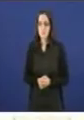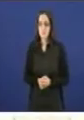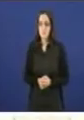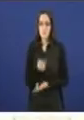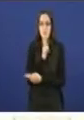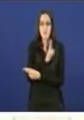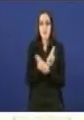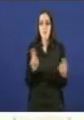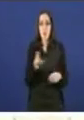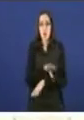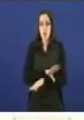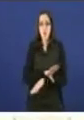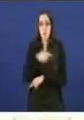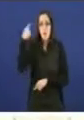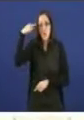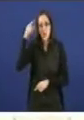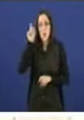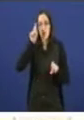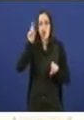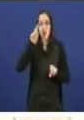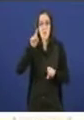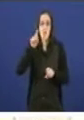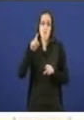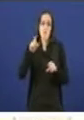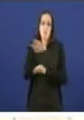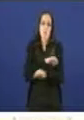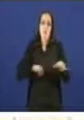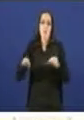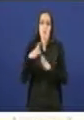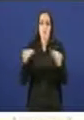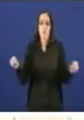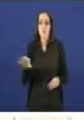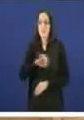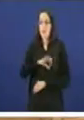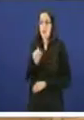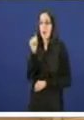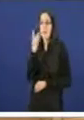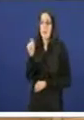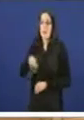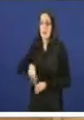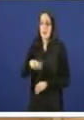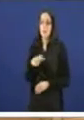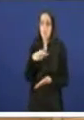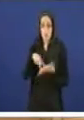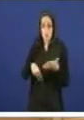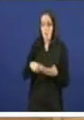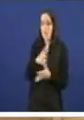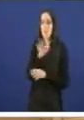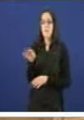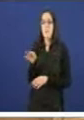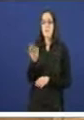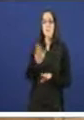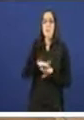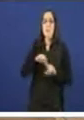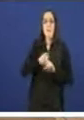Réplica do conselleiro de Cultura, Educación e Ordenación Universitaria. Señora Dan, léolle. Además, como medida de presión, los centros han